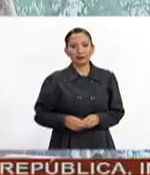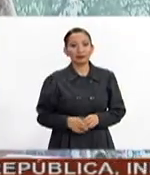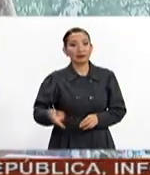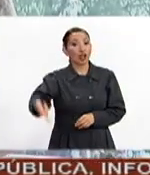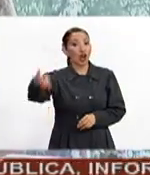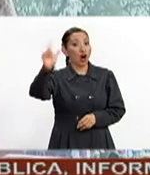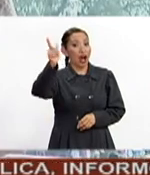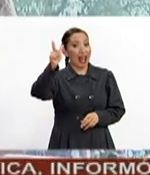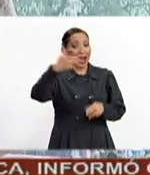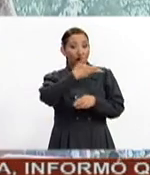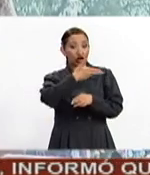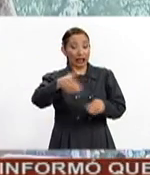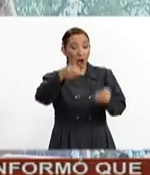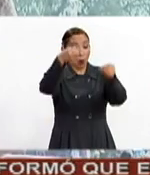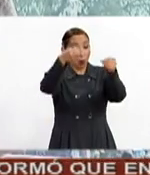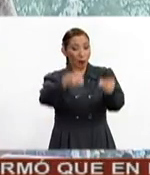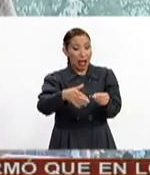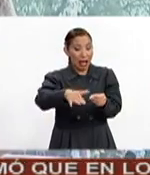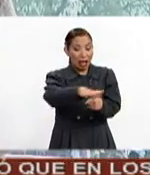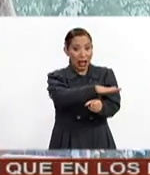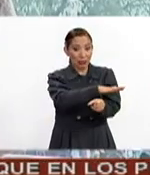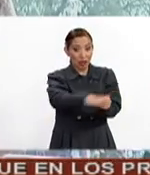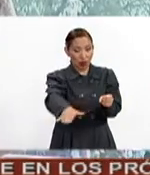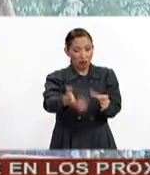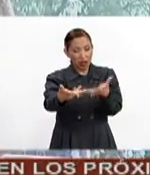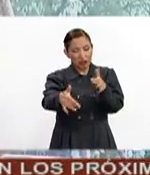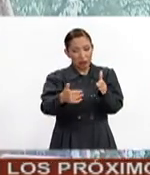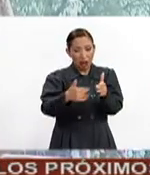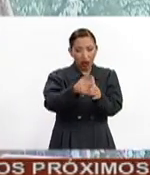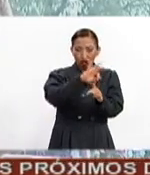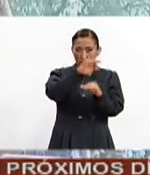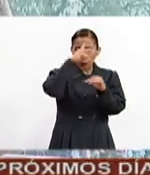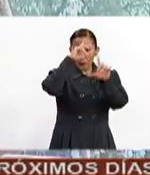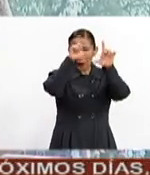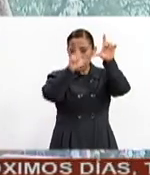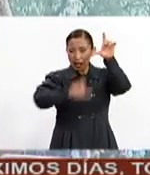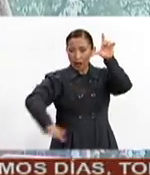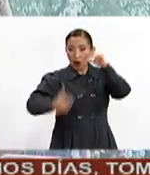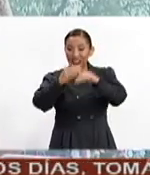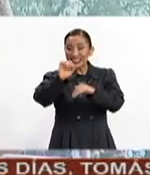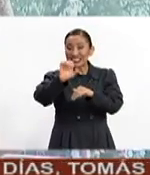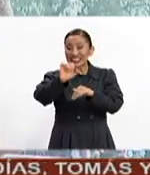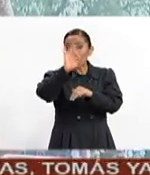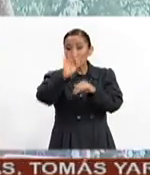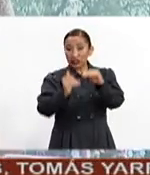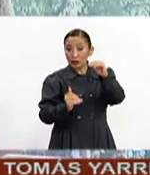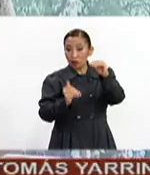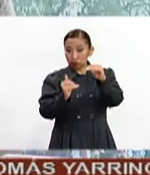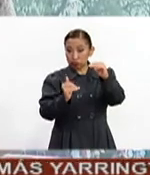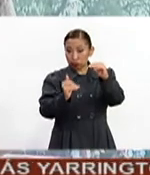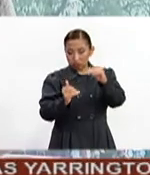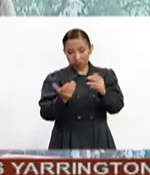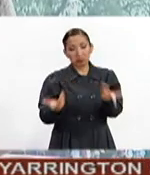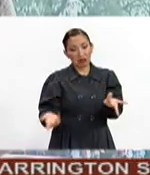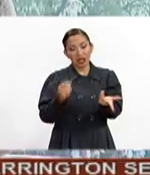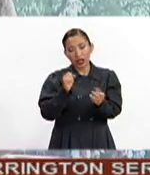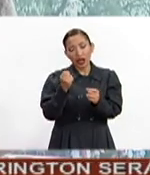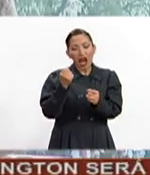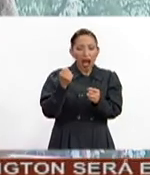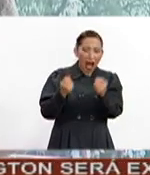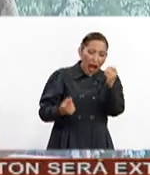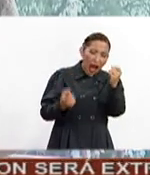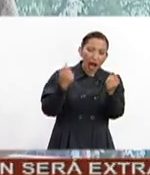Esperamos que la ocupación hotelera, también en promedio a lo largo y ancho del país, supere el 70%, por supuesto con